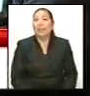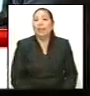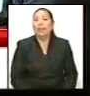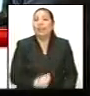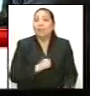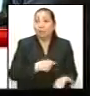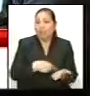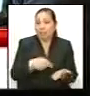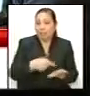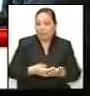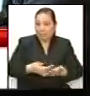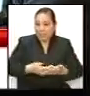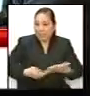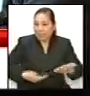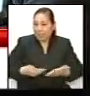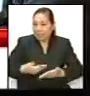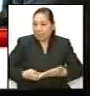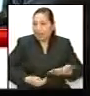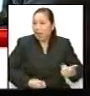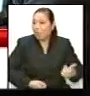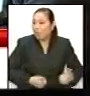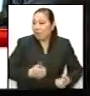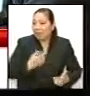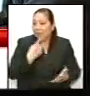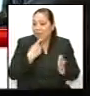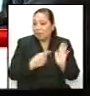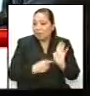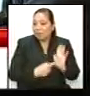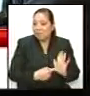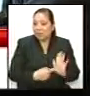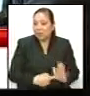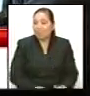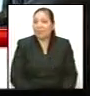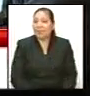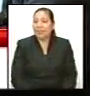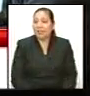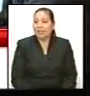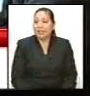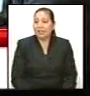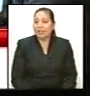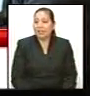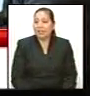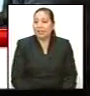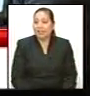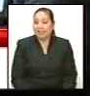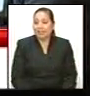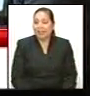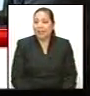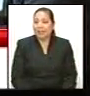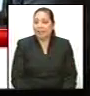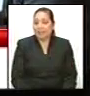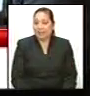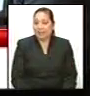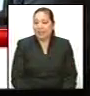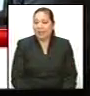le envié tres oficios, los cuales los quiero mostrar ante usted y